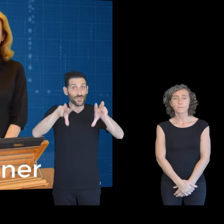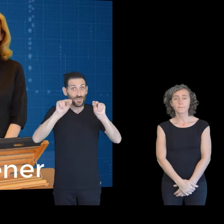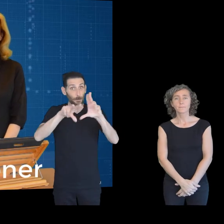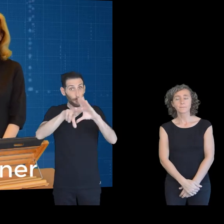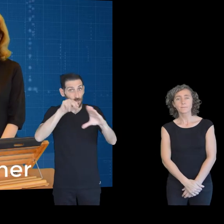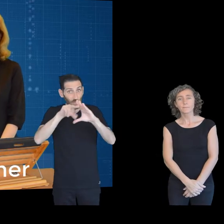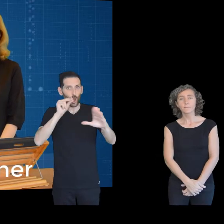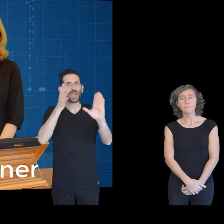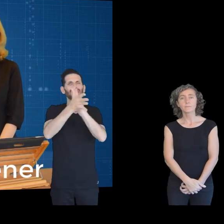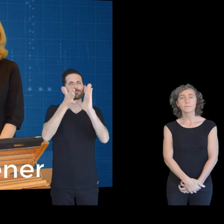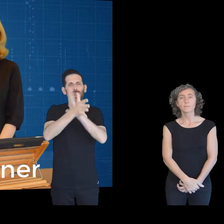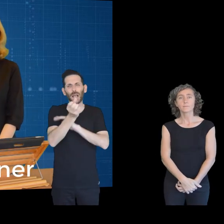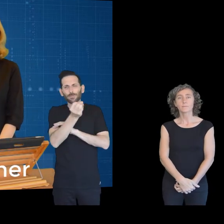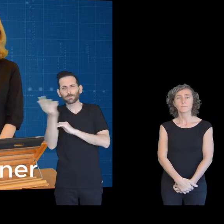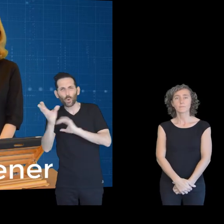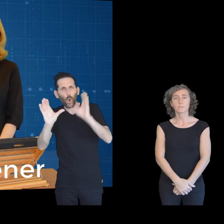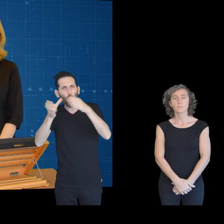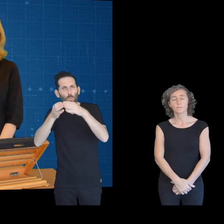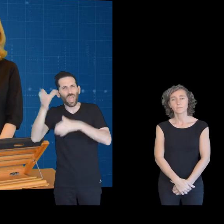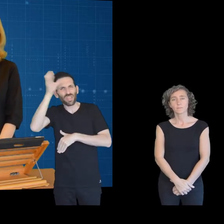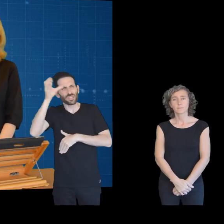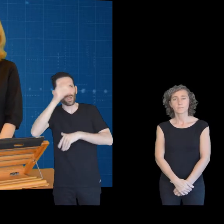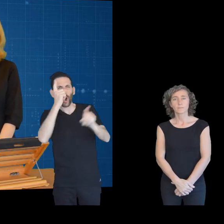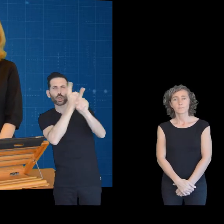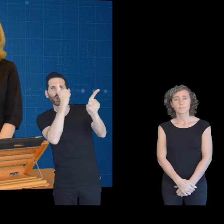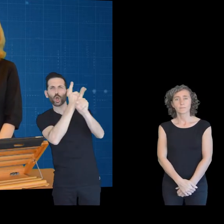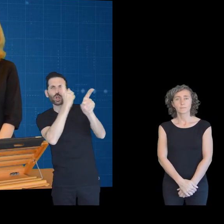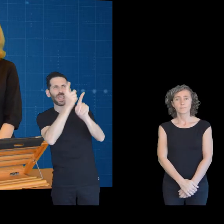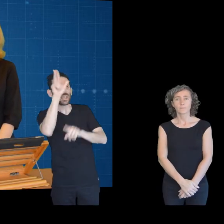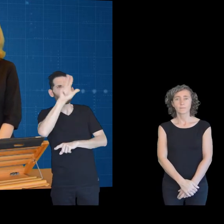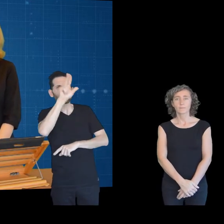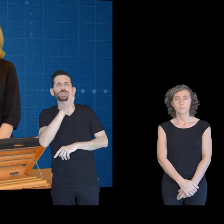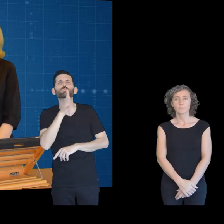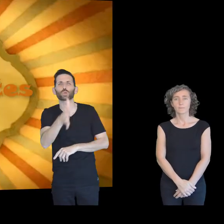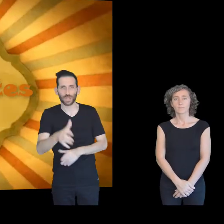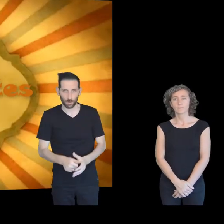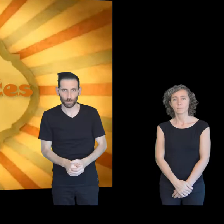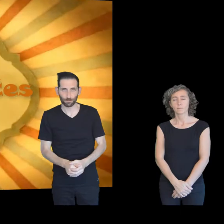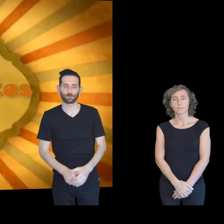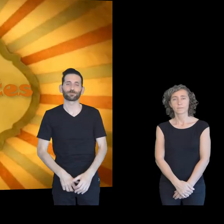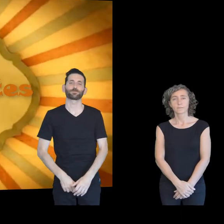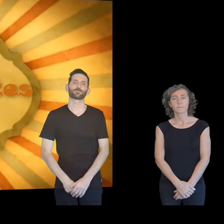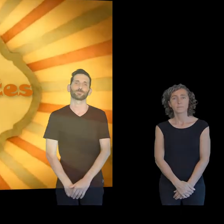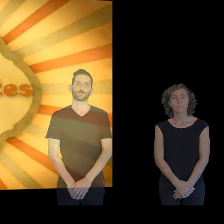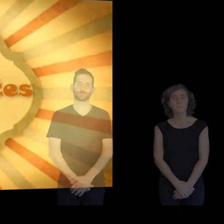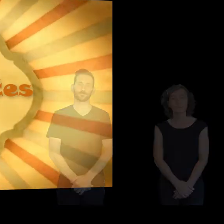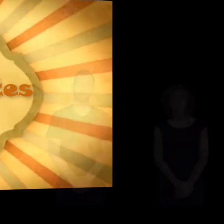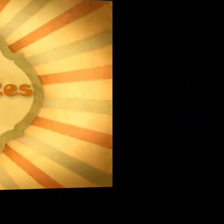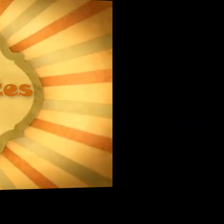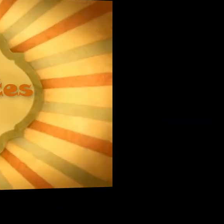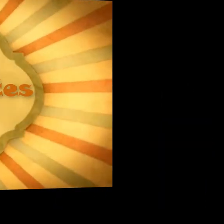remataremos contándovos cales foron as obxeccións antepostas a esta teoría pola comunidade científica.